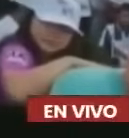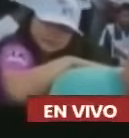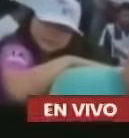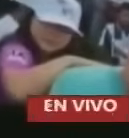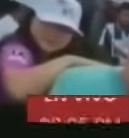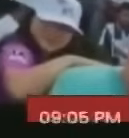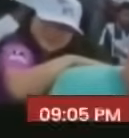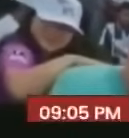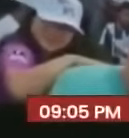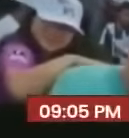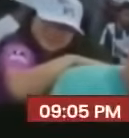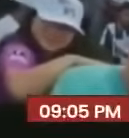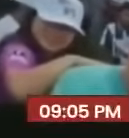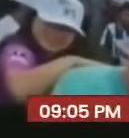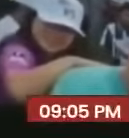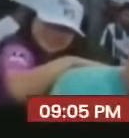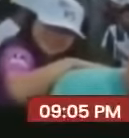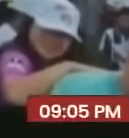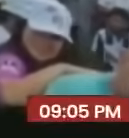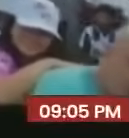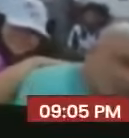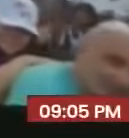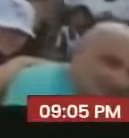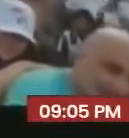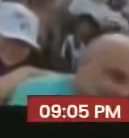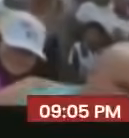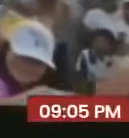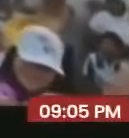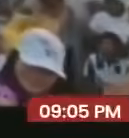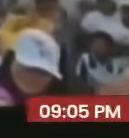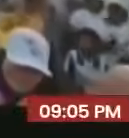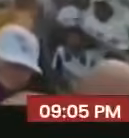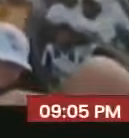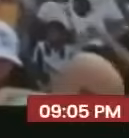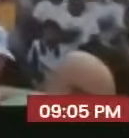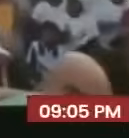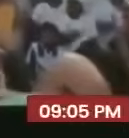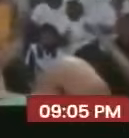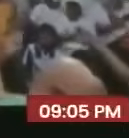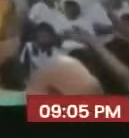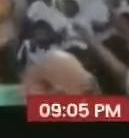corazón pinta los colores amarillo, azul y rojo en las 8 estrellas.